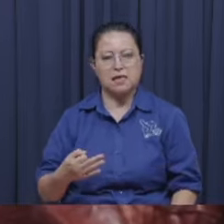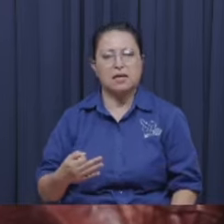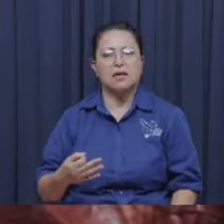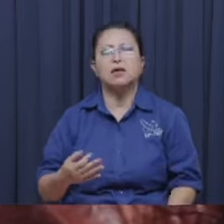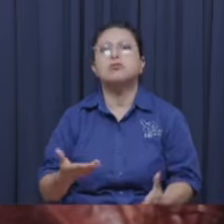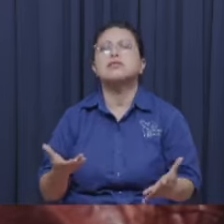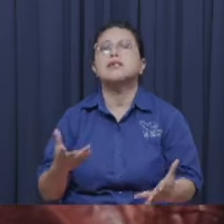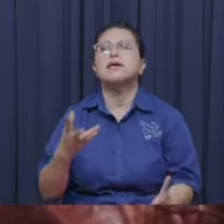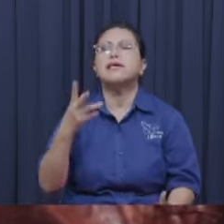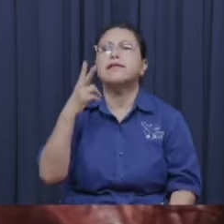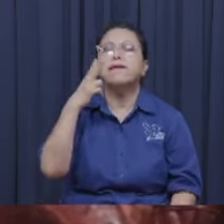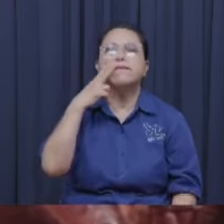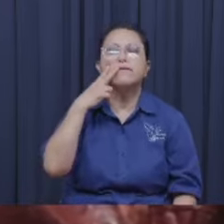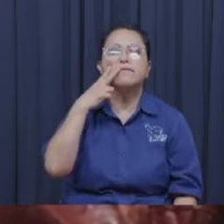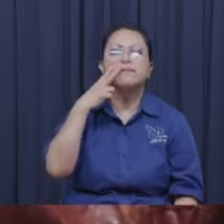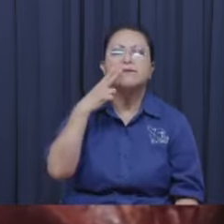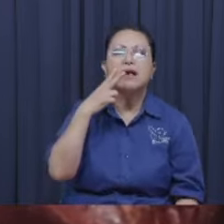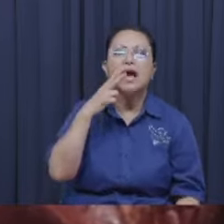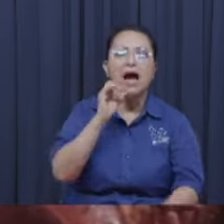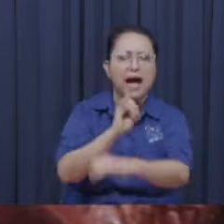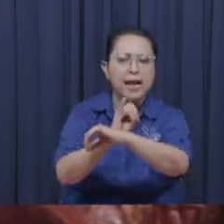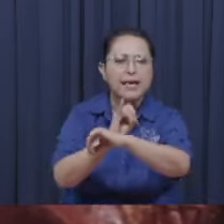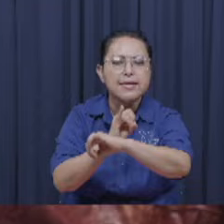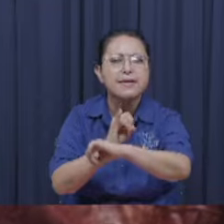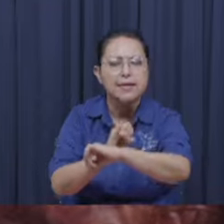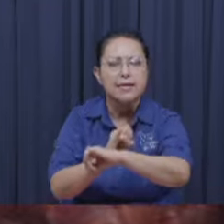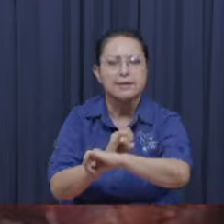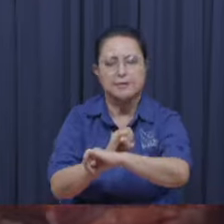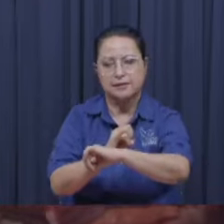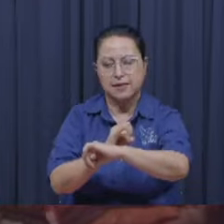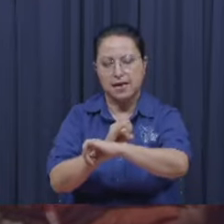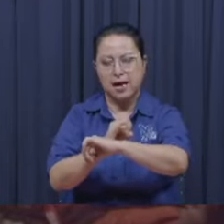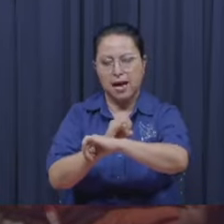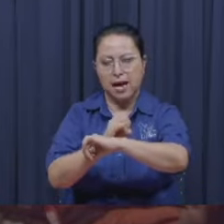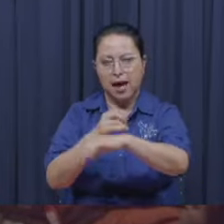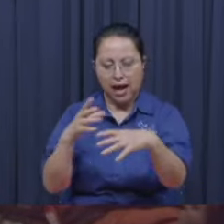la iglesia? No de aquí, a la iglesia cuerpo de Cristo.